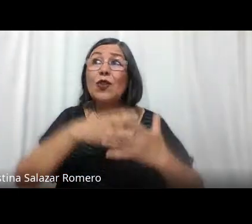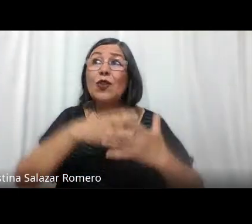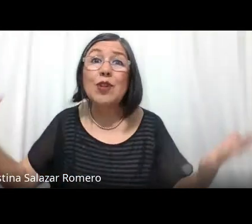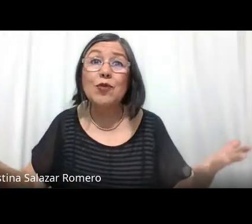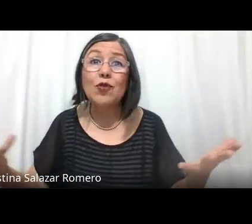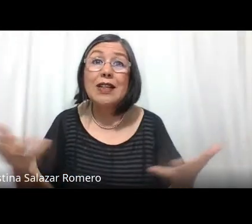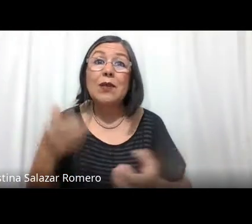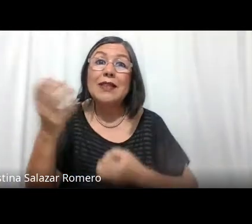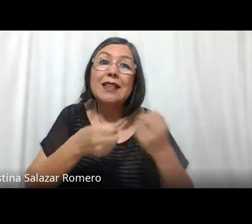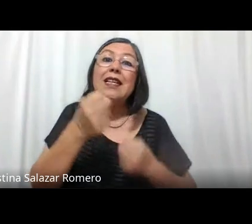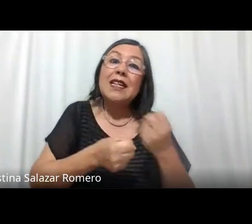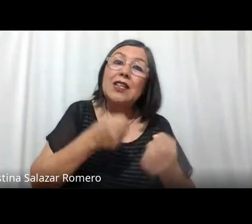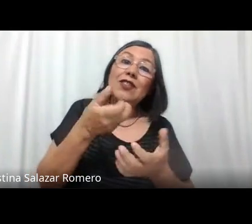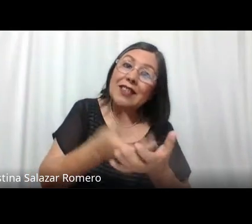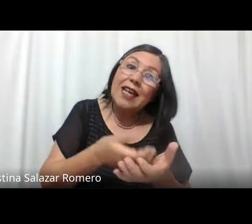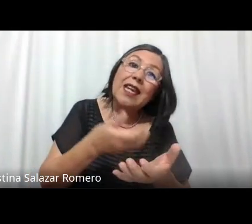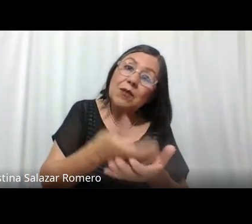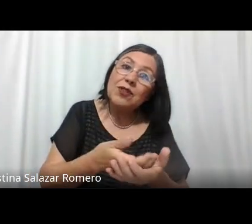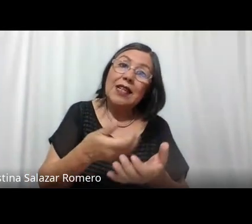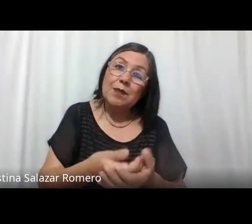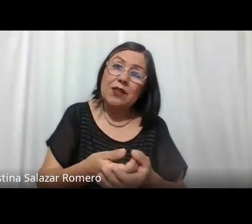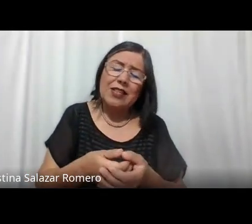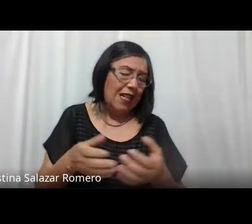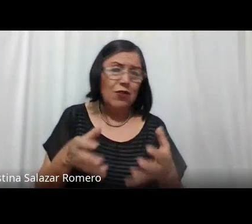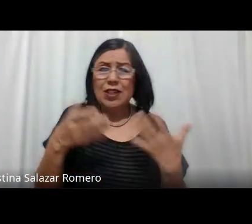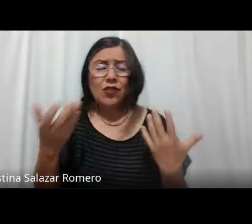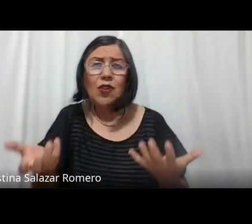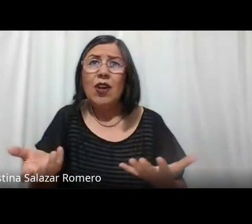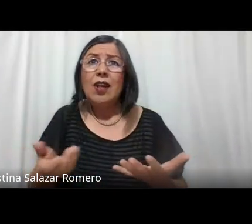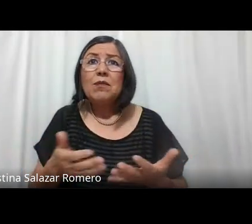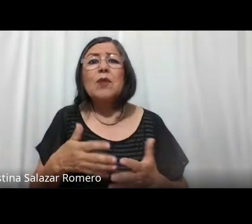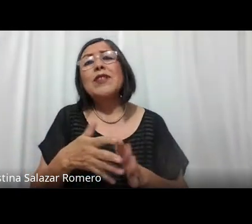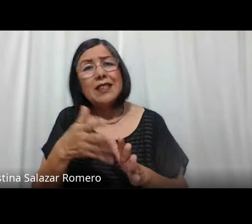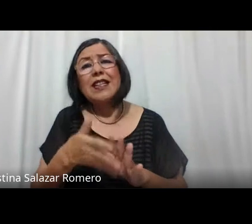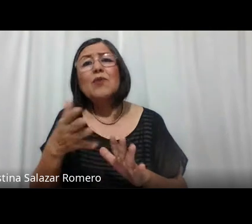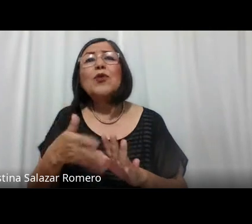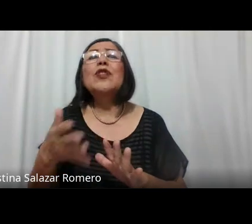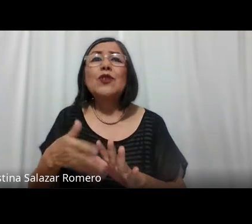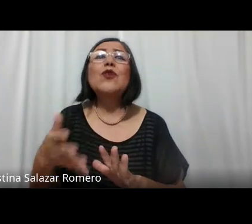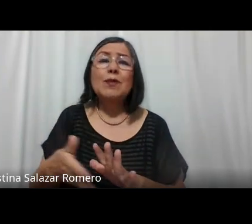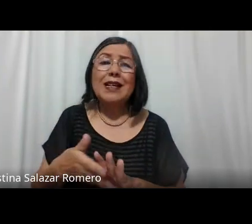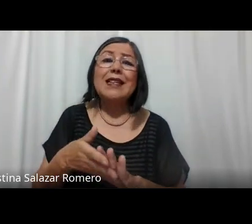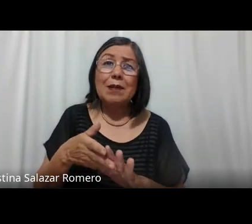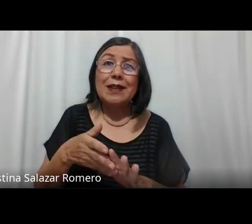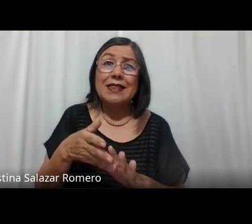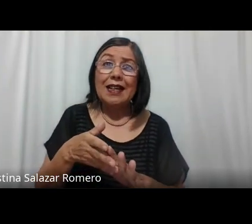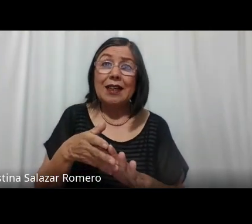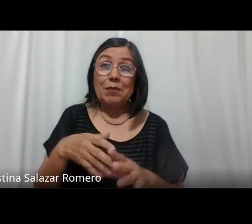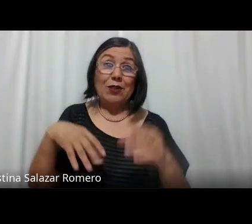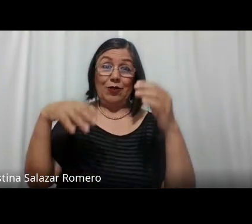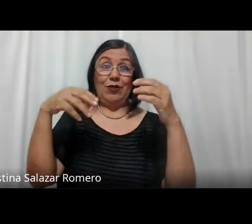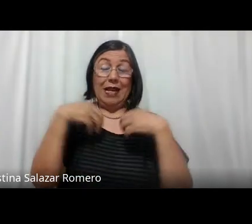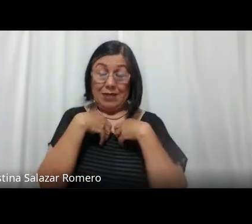que no conocemos toda la lengua de señas y entonces caemos en el español señado y esto podemos decir que es un proceso normal en el